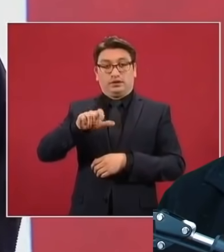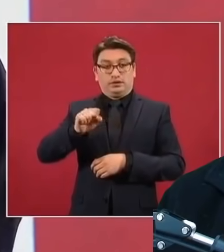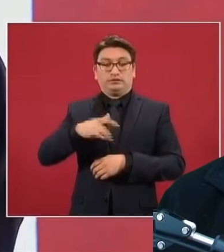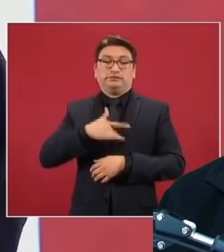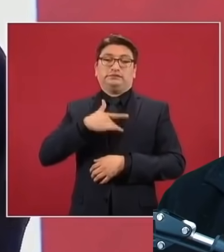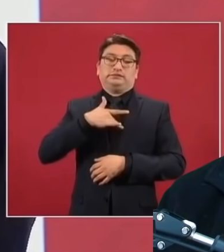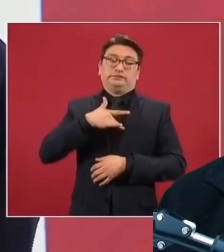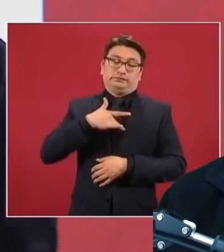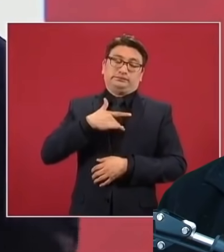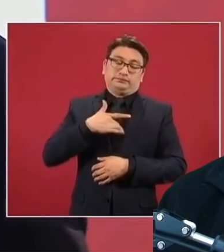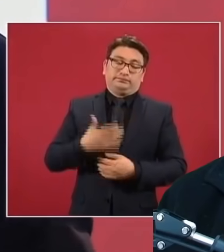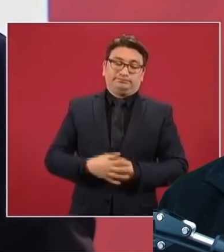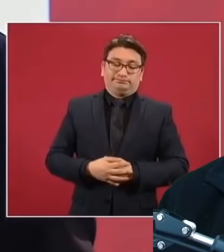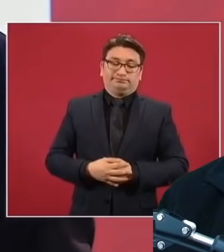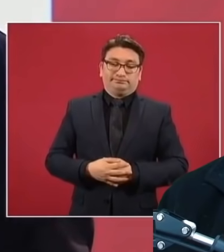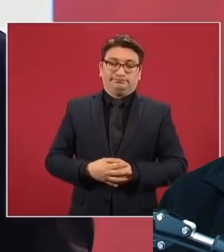y